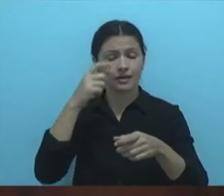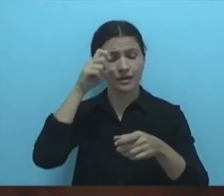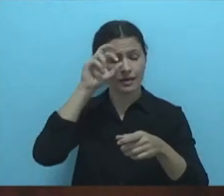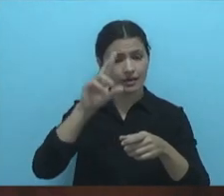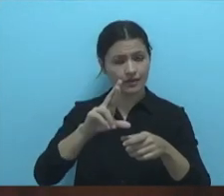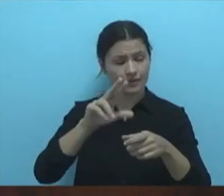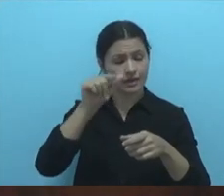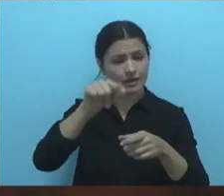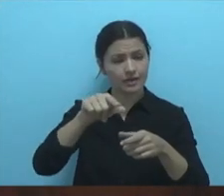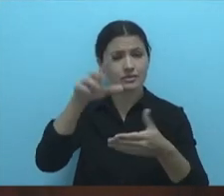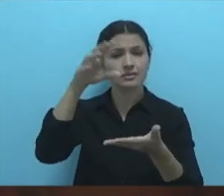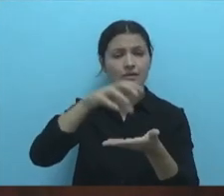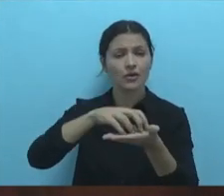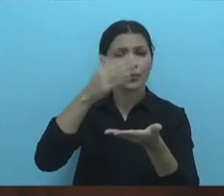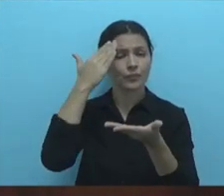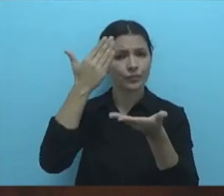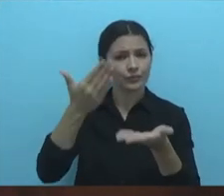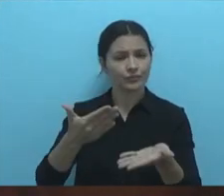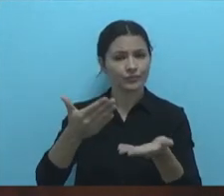de la localidad de San Javier